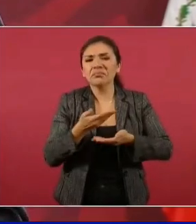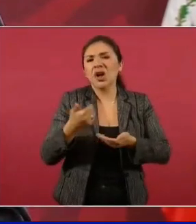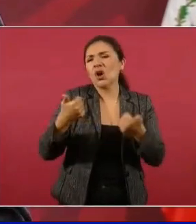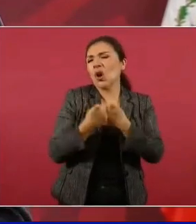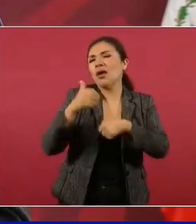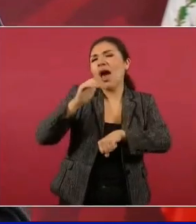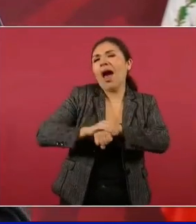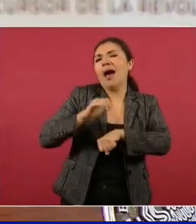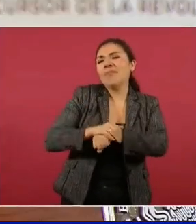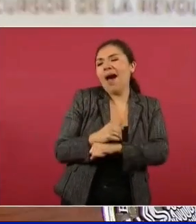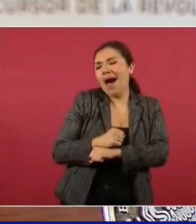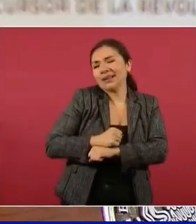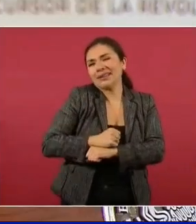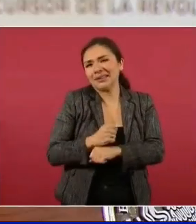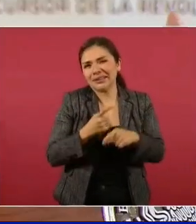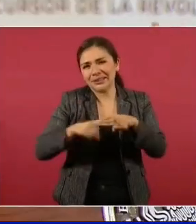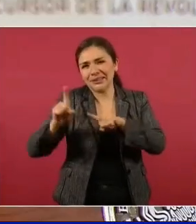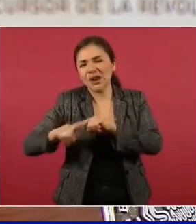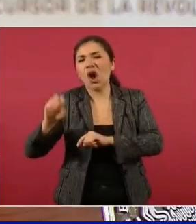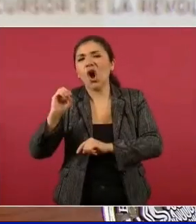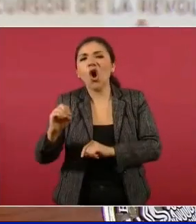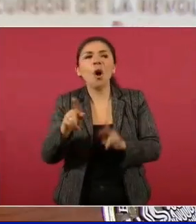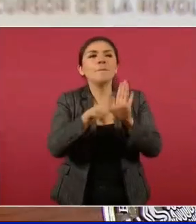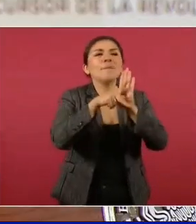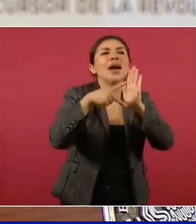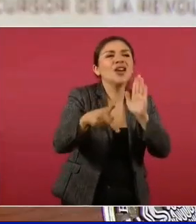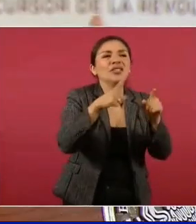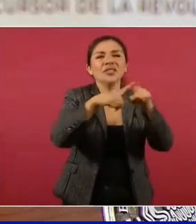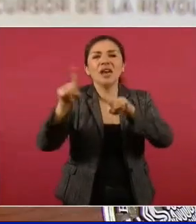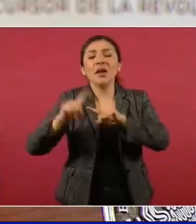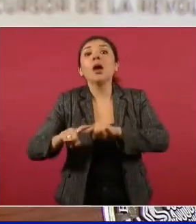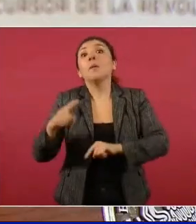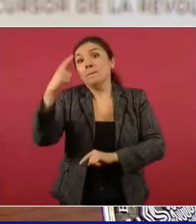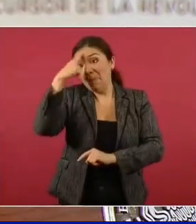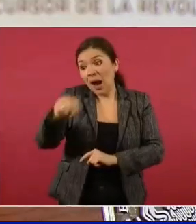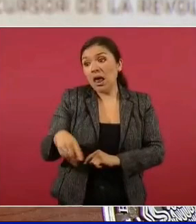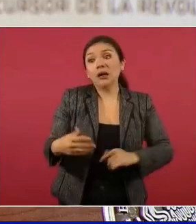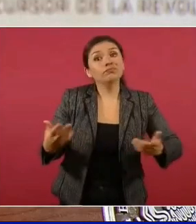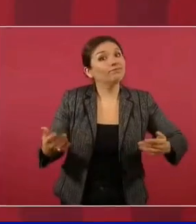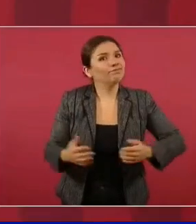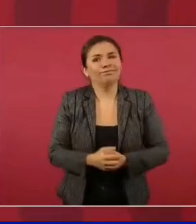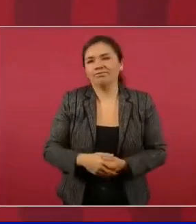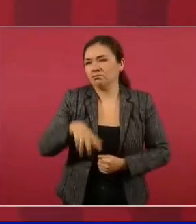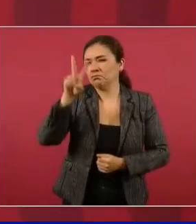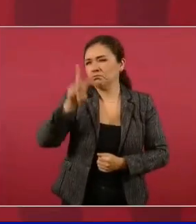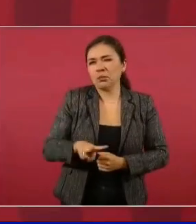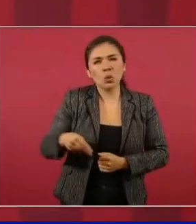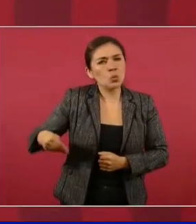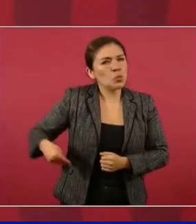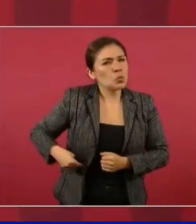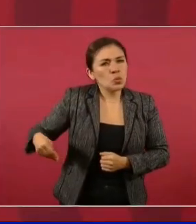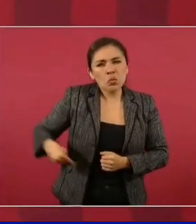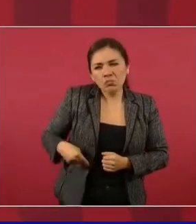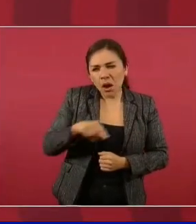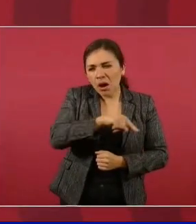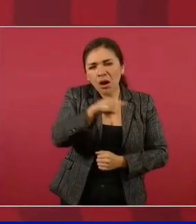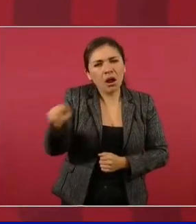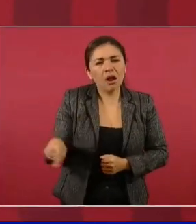afines y con sus medios de información, echándole la culpa de la escasa